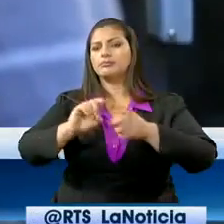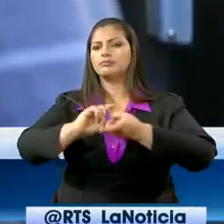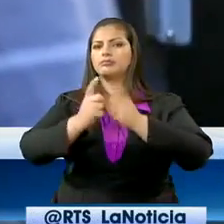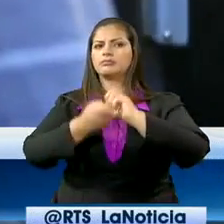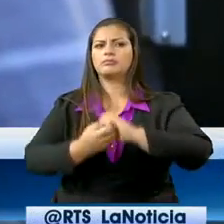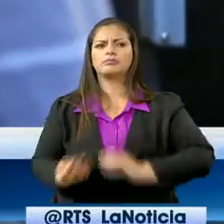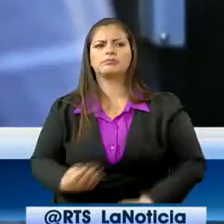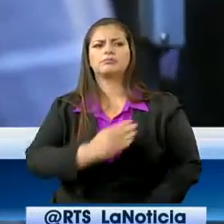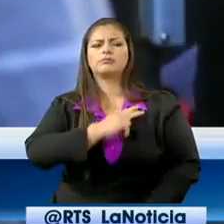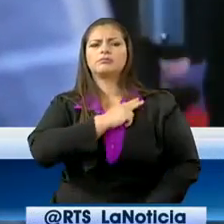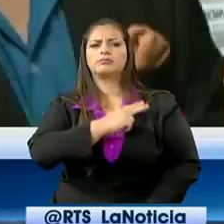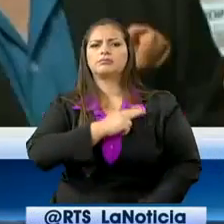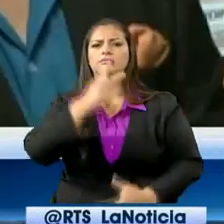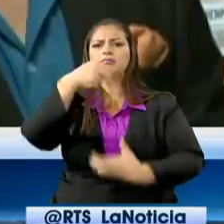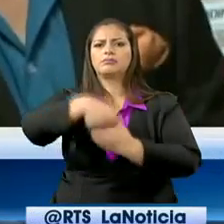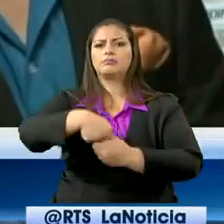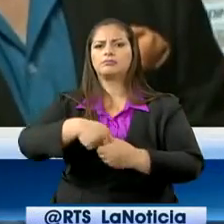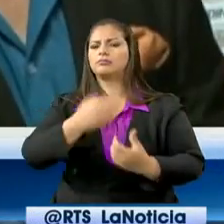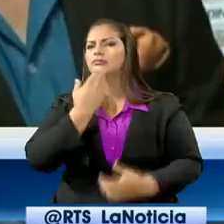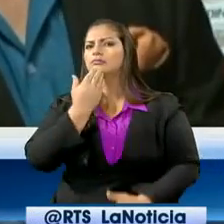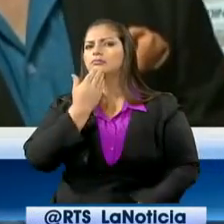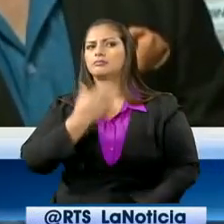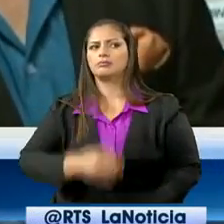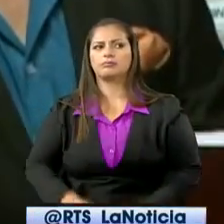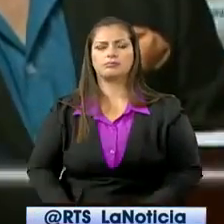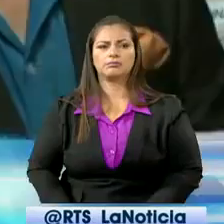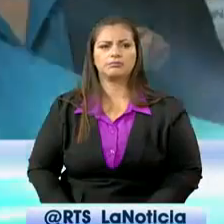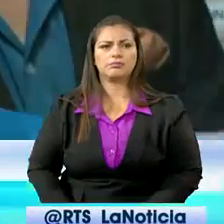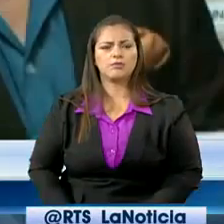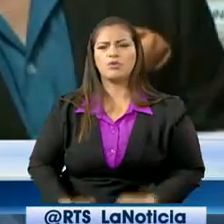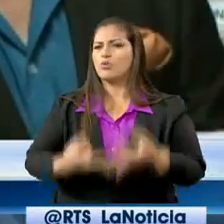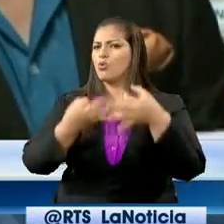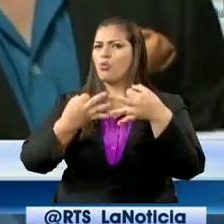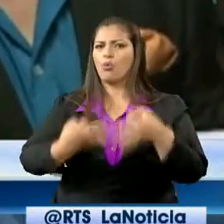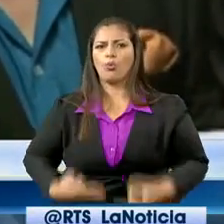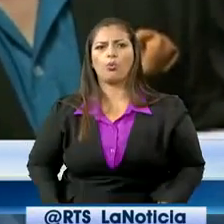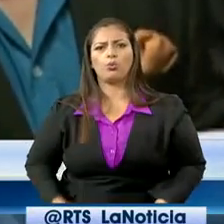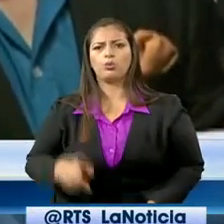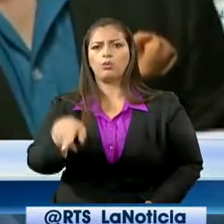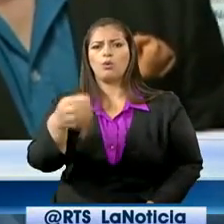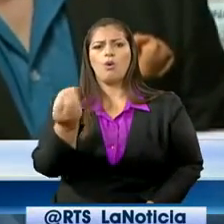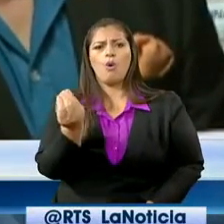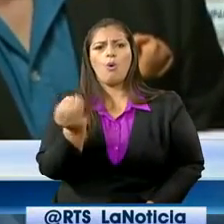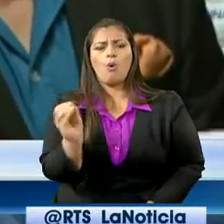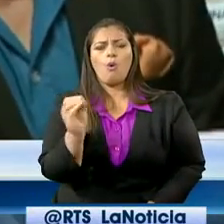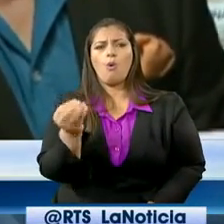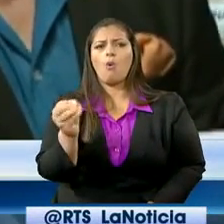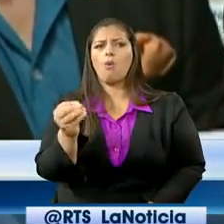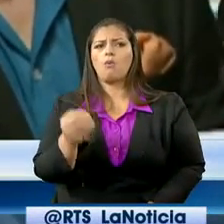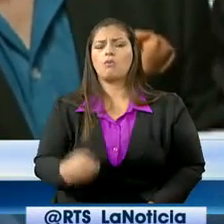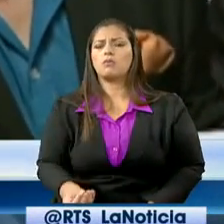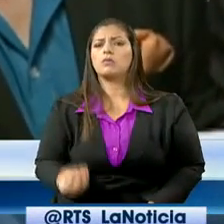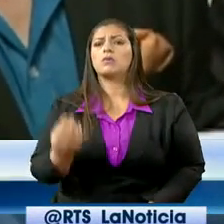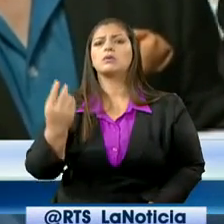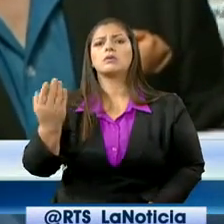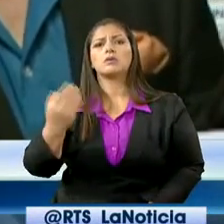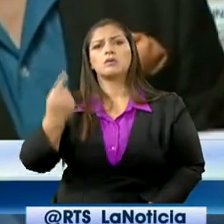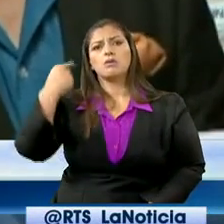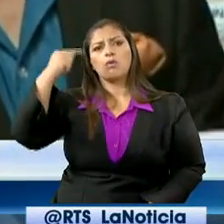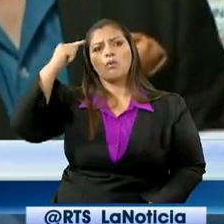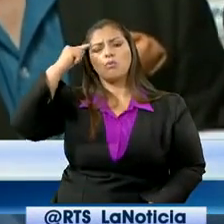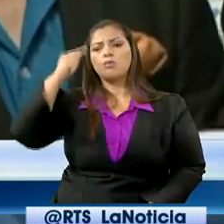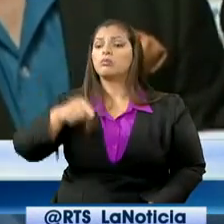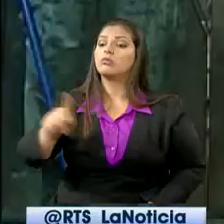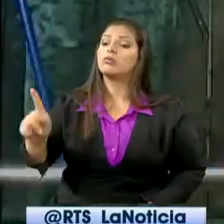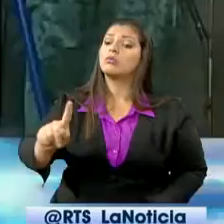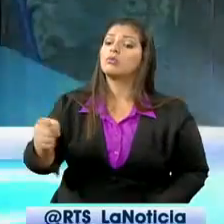el ingreso a las universidades. No es justo que a un joven el Estado le diga lo que tiene